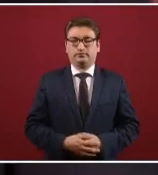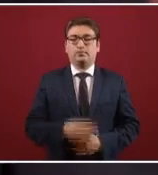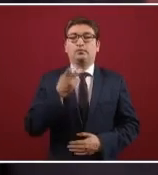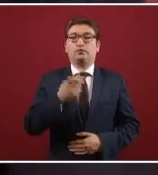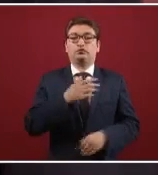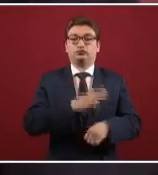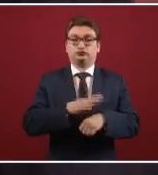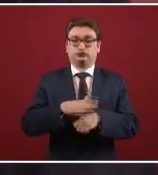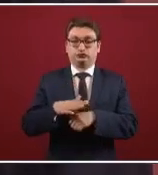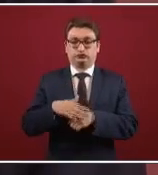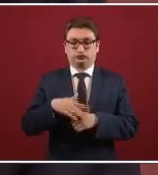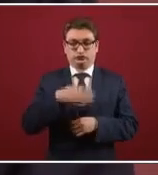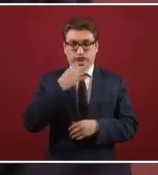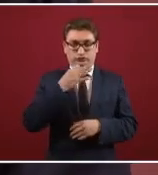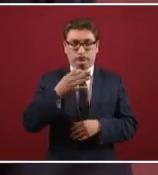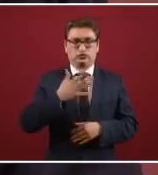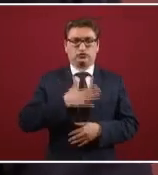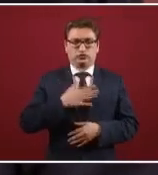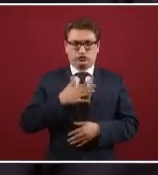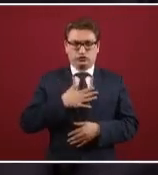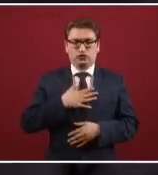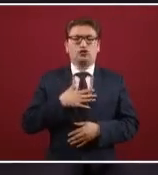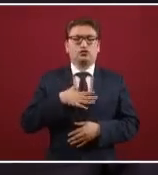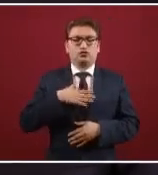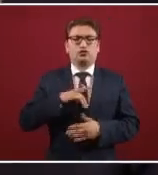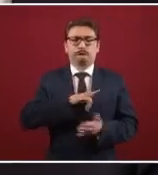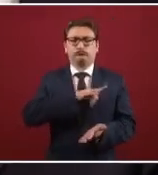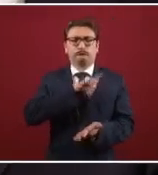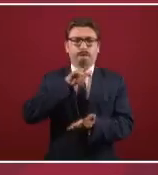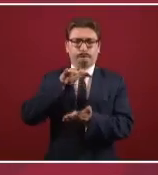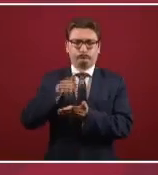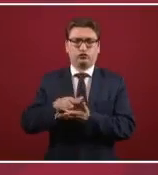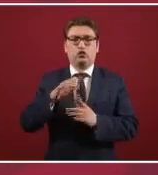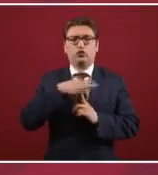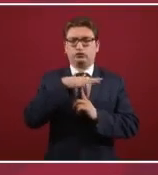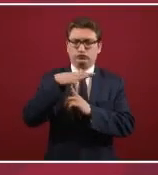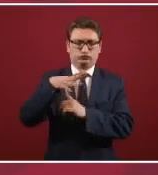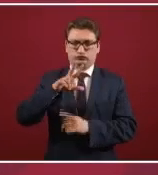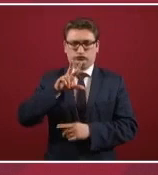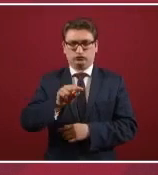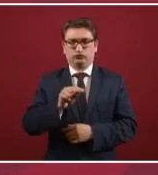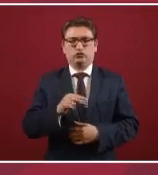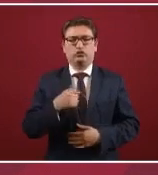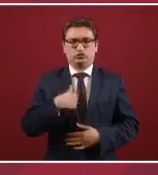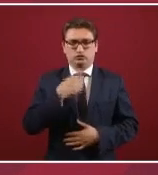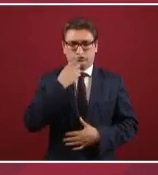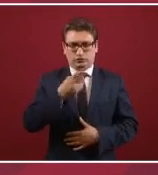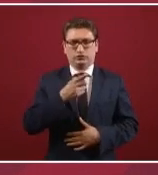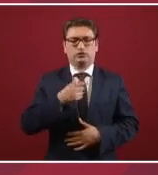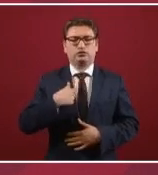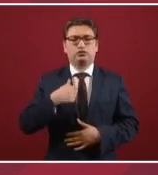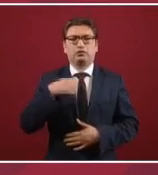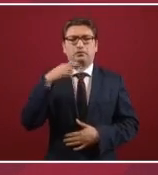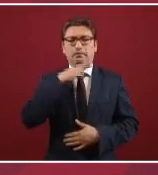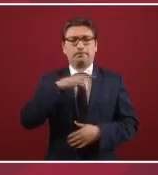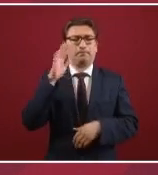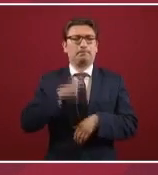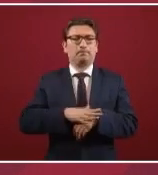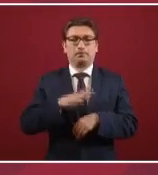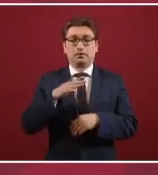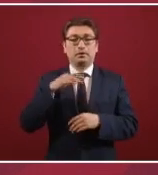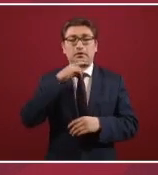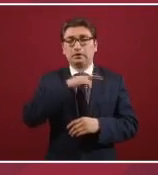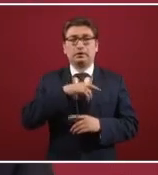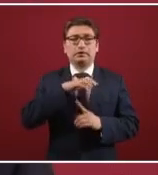no voy a viajar en avión privado ni en helicóptero ayer lo dije es más cómodo es más rápido pero